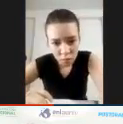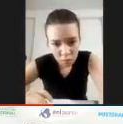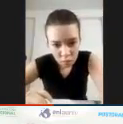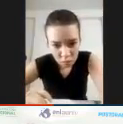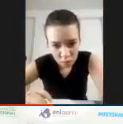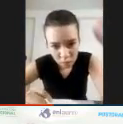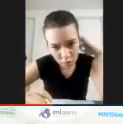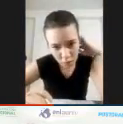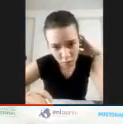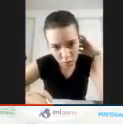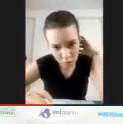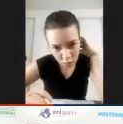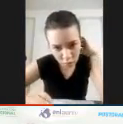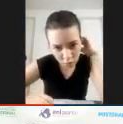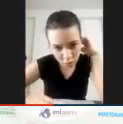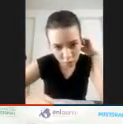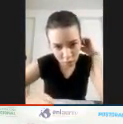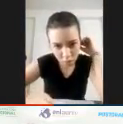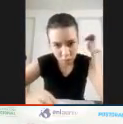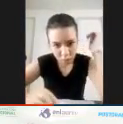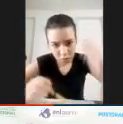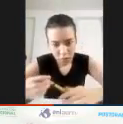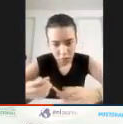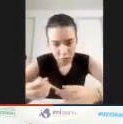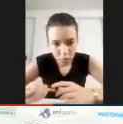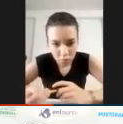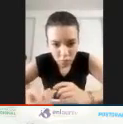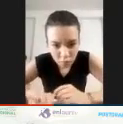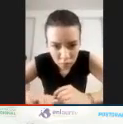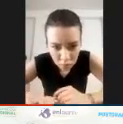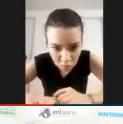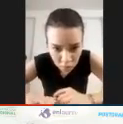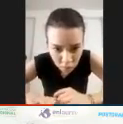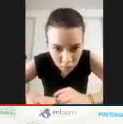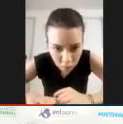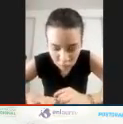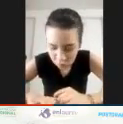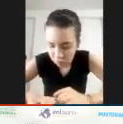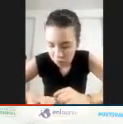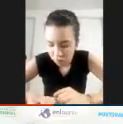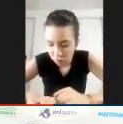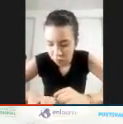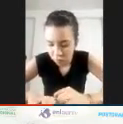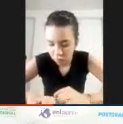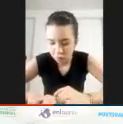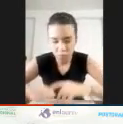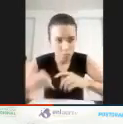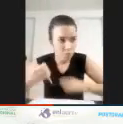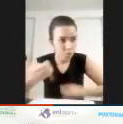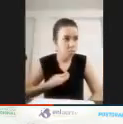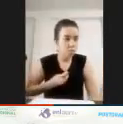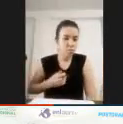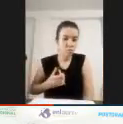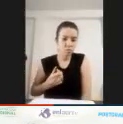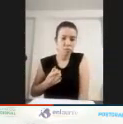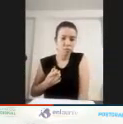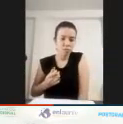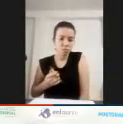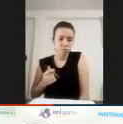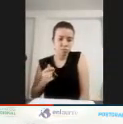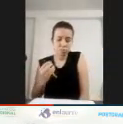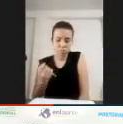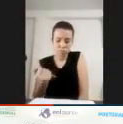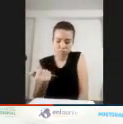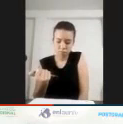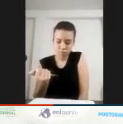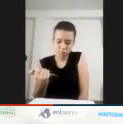Donde exista una justicia y equidad, ¿no? Porque podemos aplicar justicia, pero también podemos